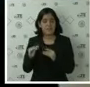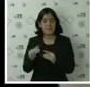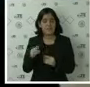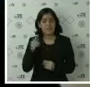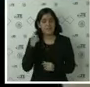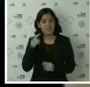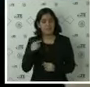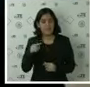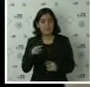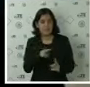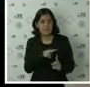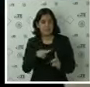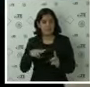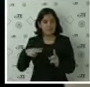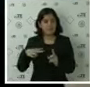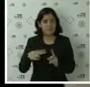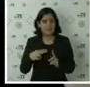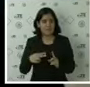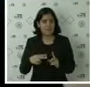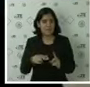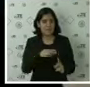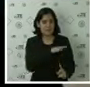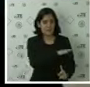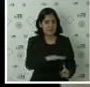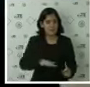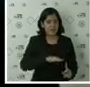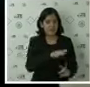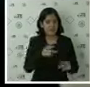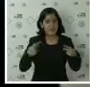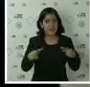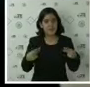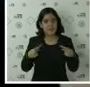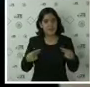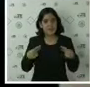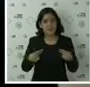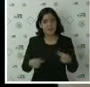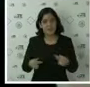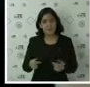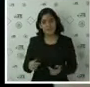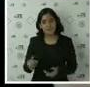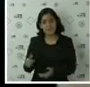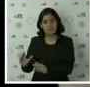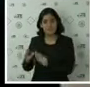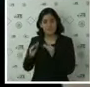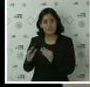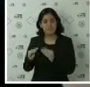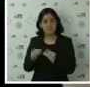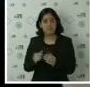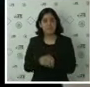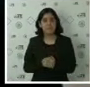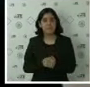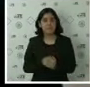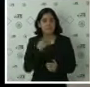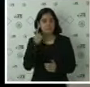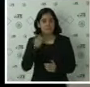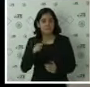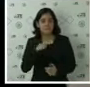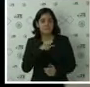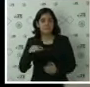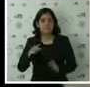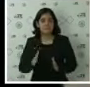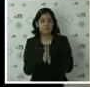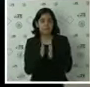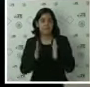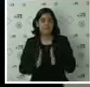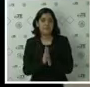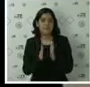nuestra sociedad, de propiciar nuestra participación en la vida pública, opinando cómo